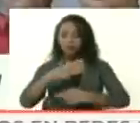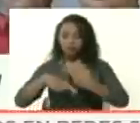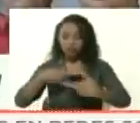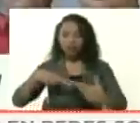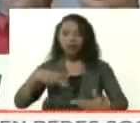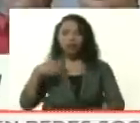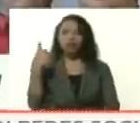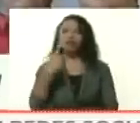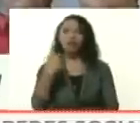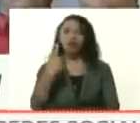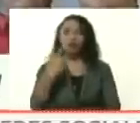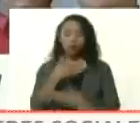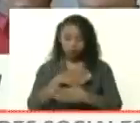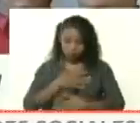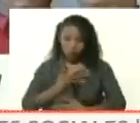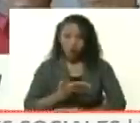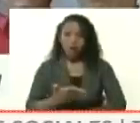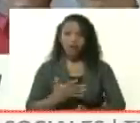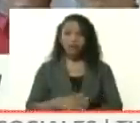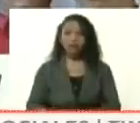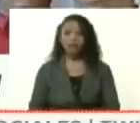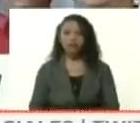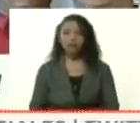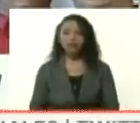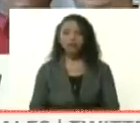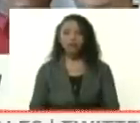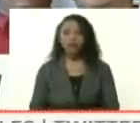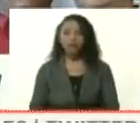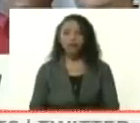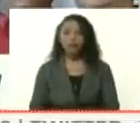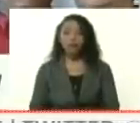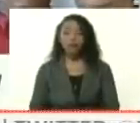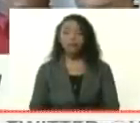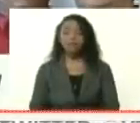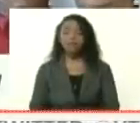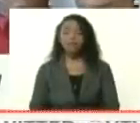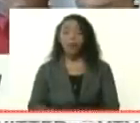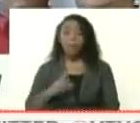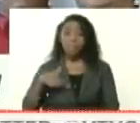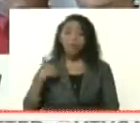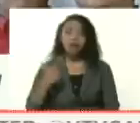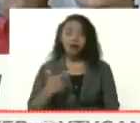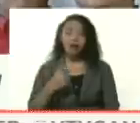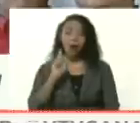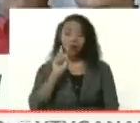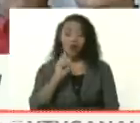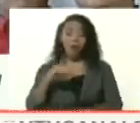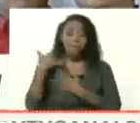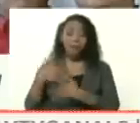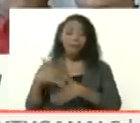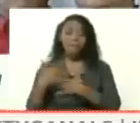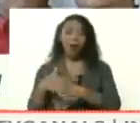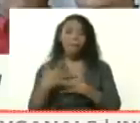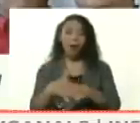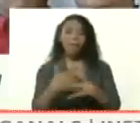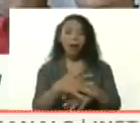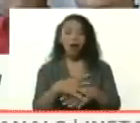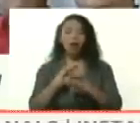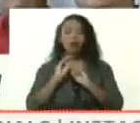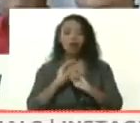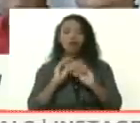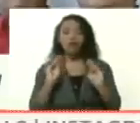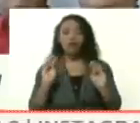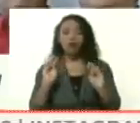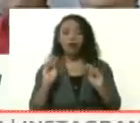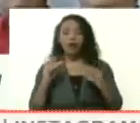es posible, eso solo es posible en revolución. Mientras tanto, mañana hay una manifestación, una marcha que hemos denominado las